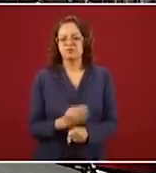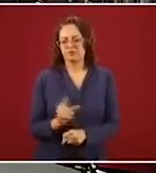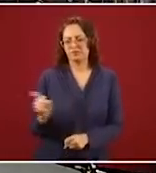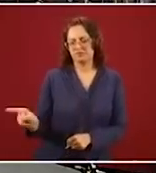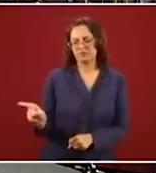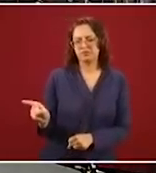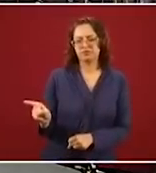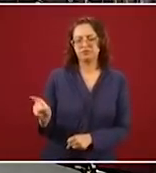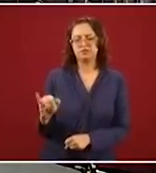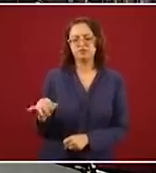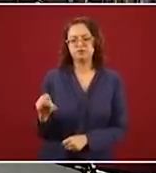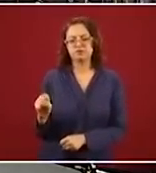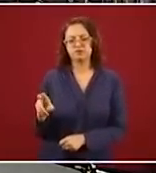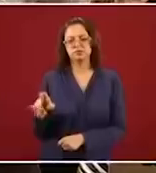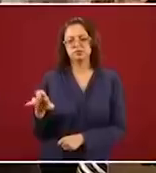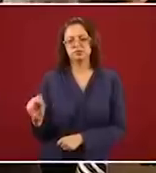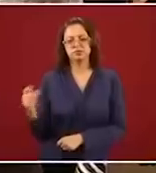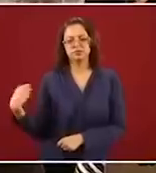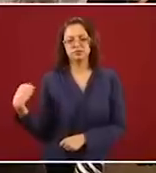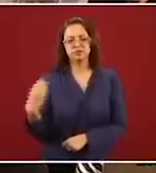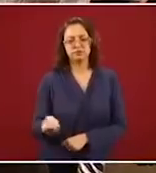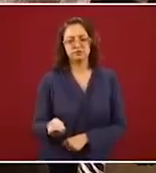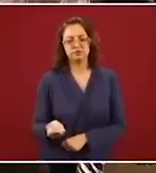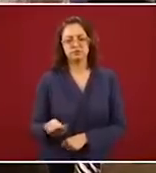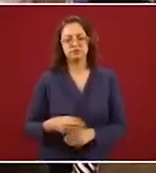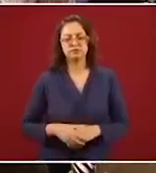dar Jesús.